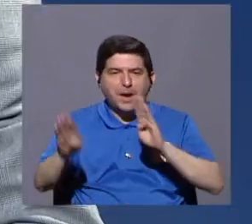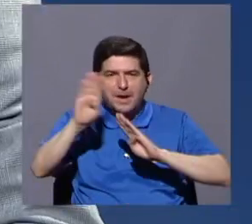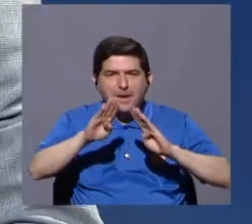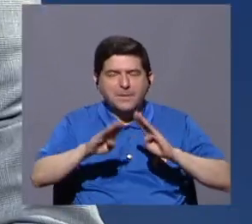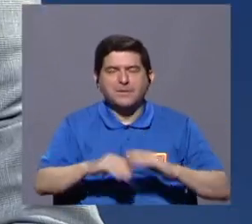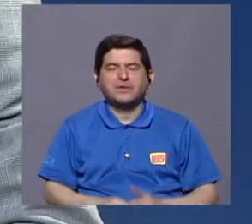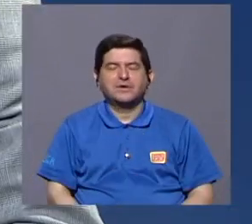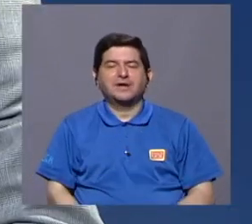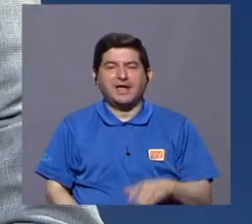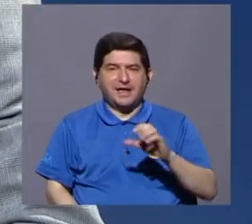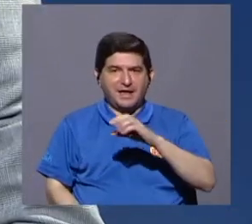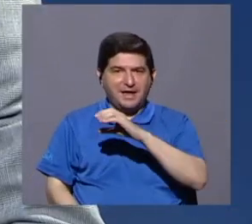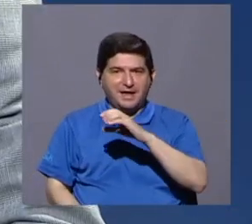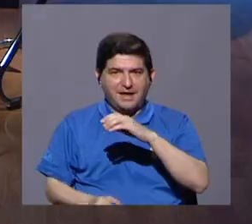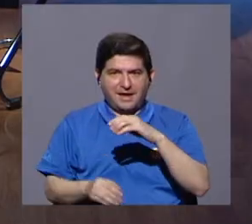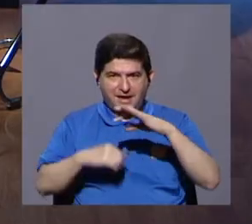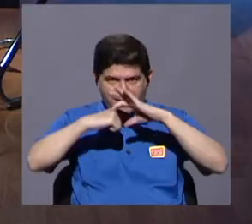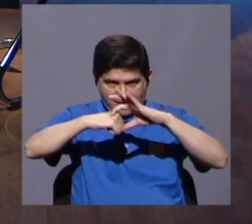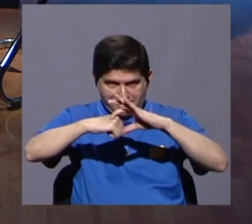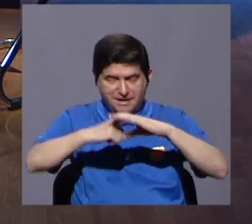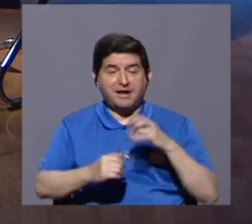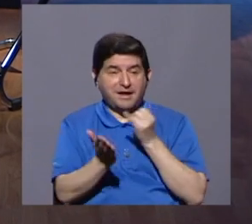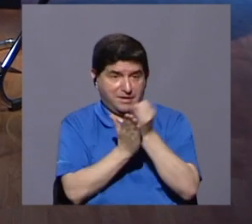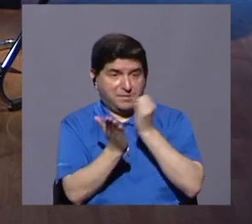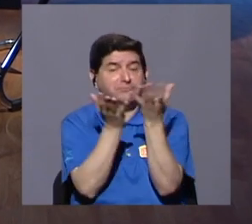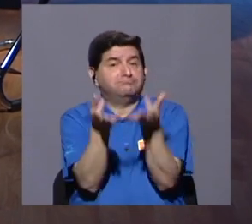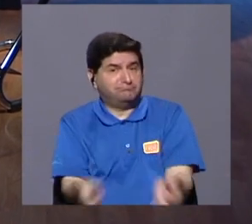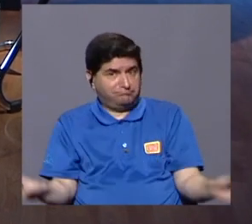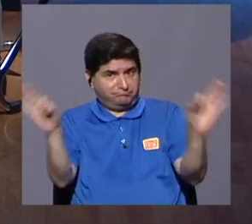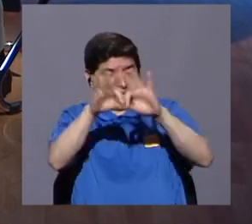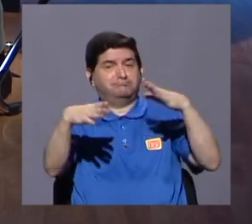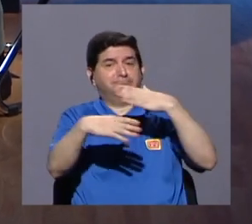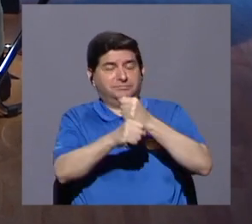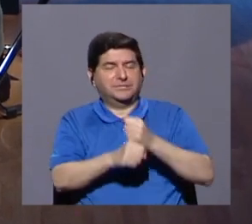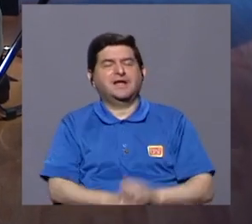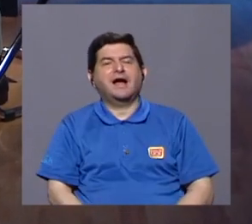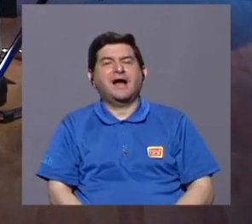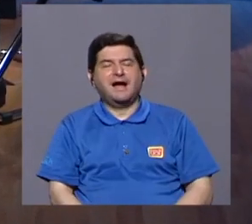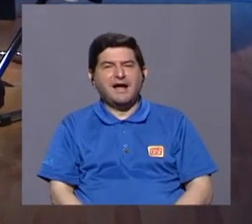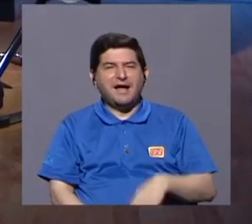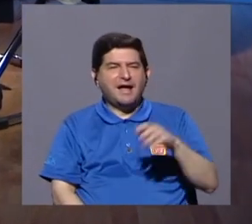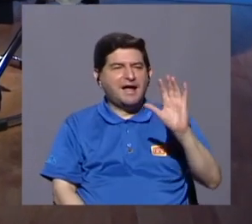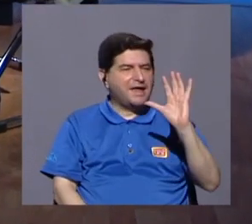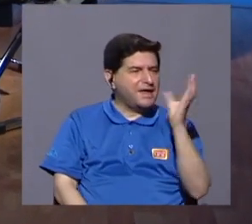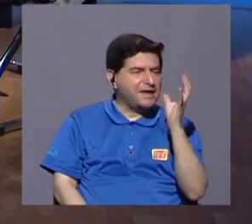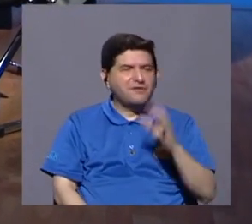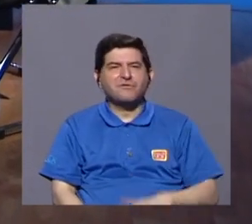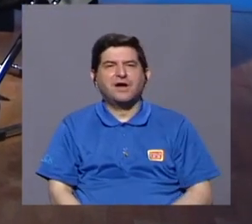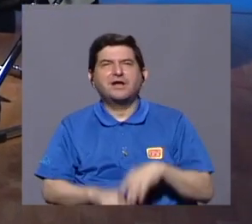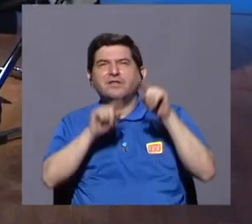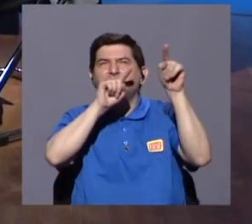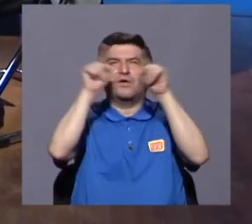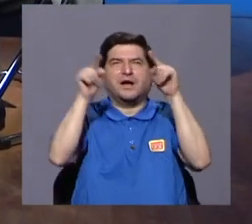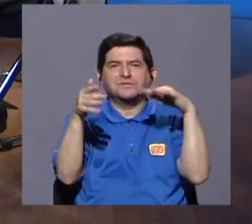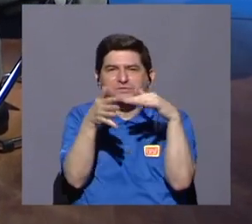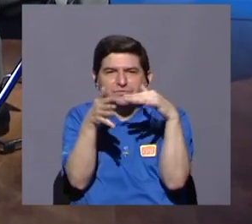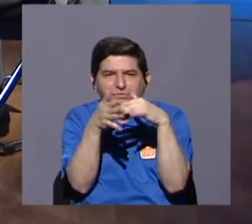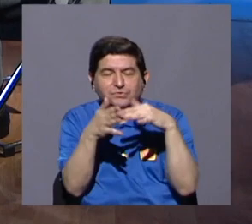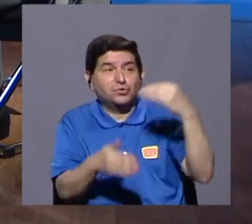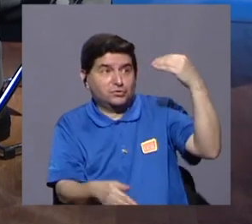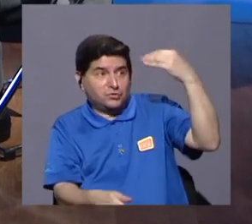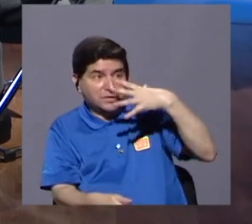muy importante poder llevar a cabo ese tipo de investigaciones ibra de astronomía solar pues nos permite este poder